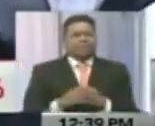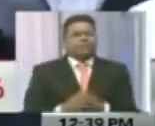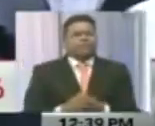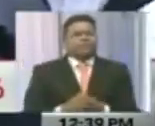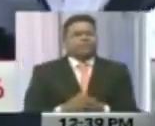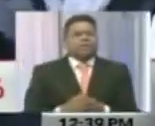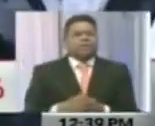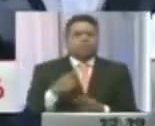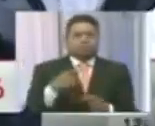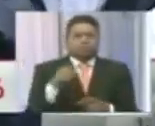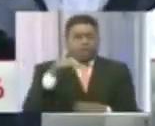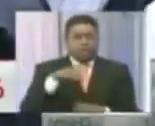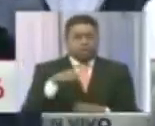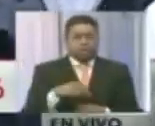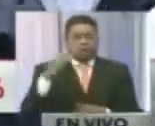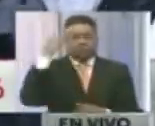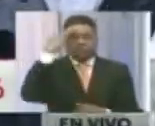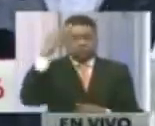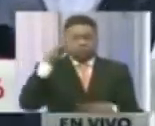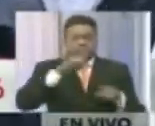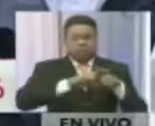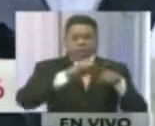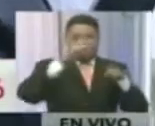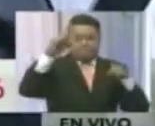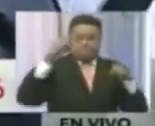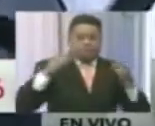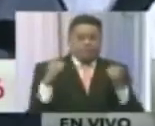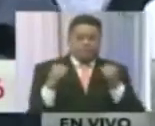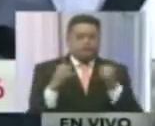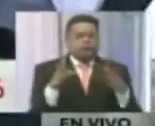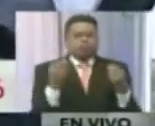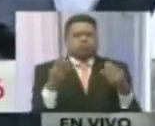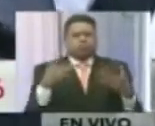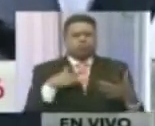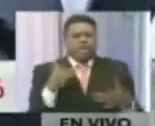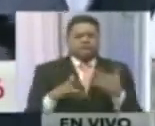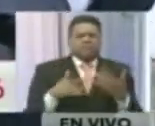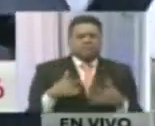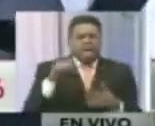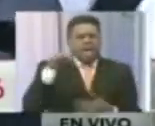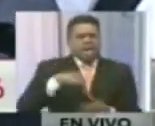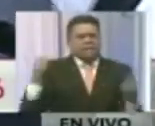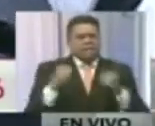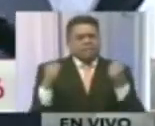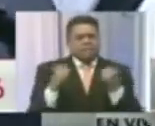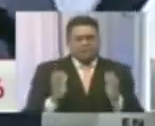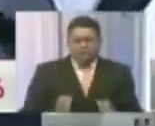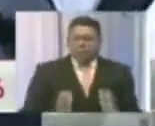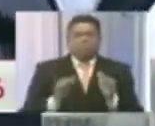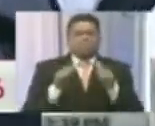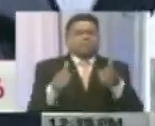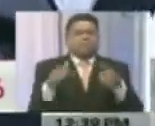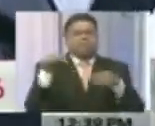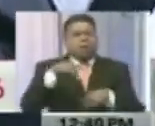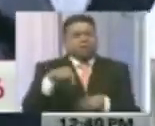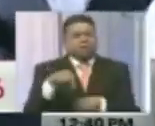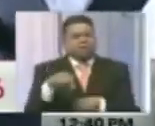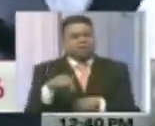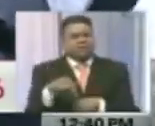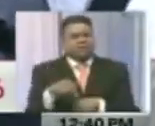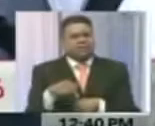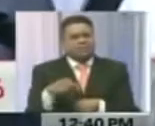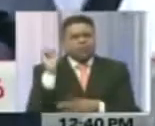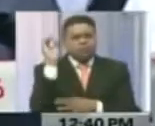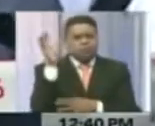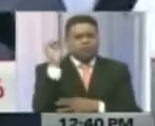usted lo decía, ministro, tenemos muchas actividades en todo el estado de Mérida. Estamos arrancando acá también con el Congreso de